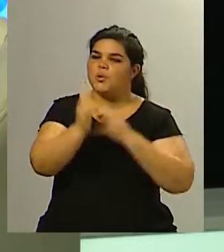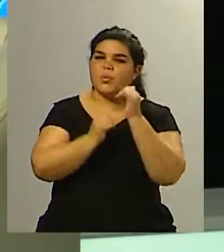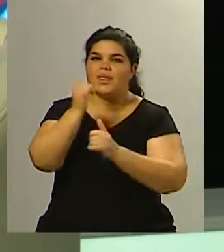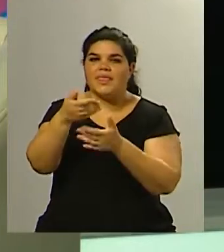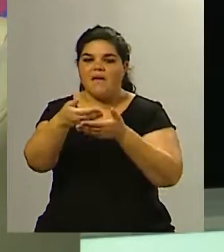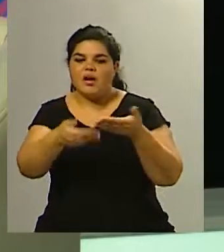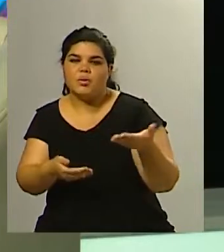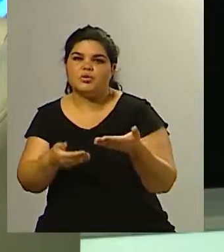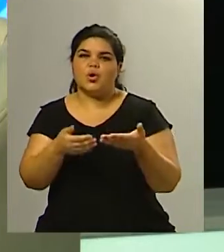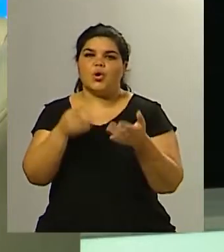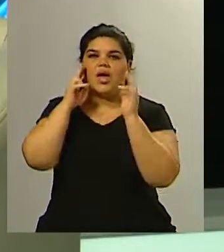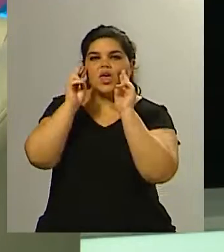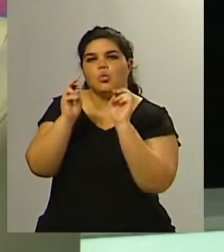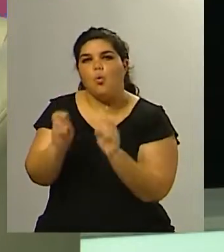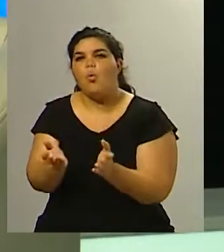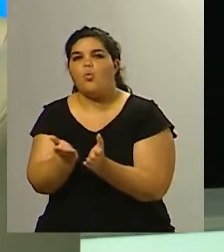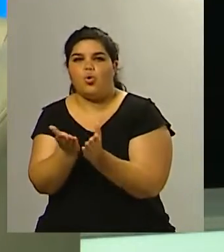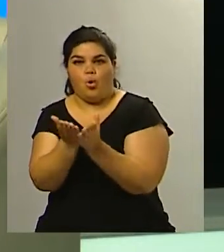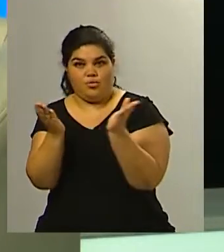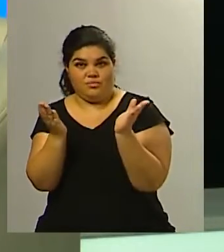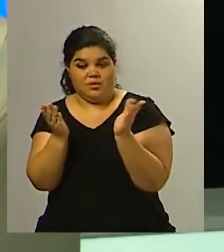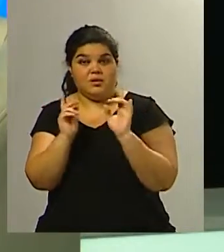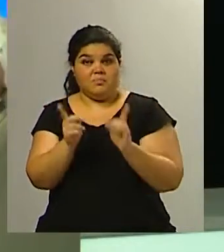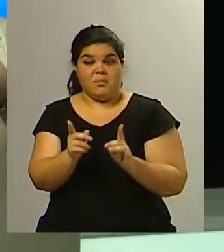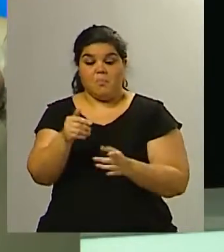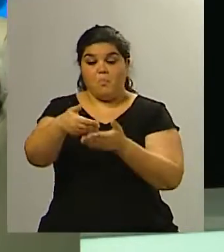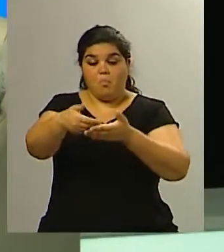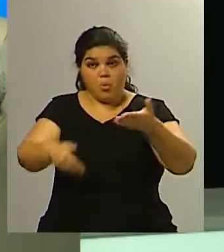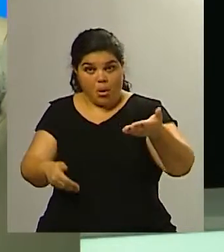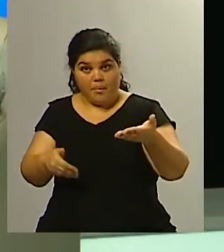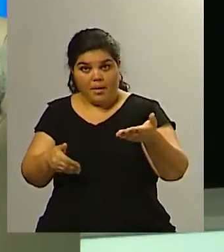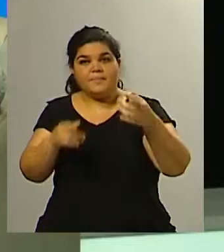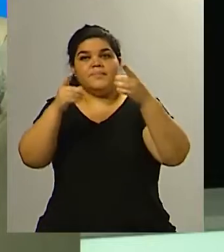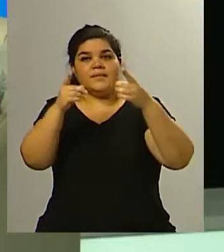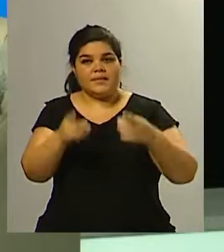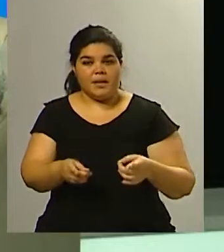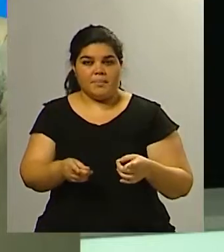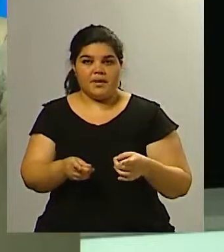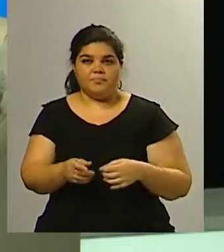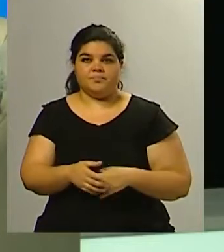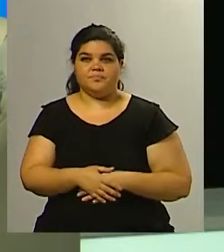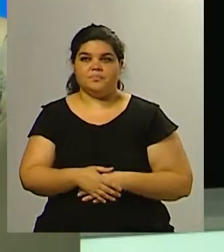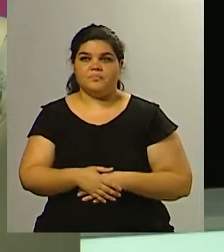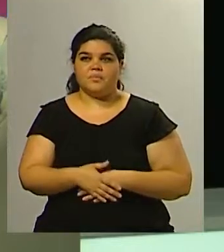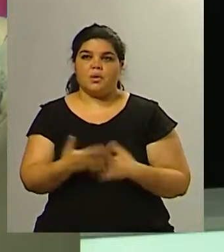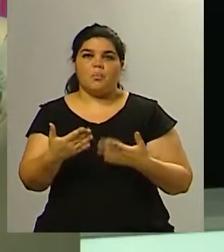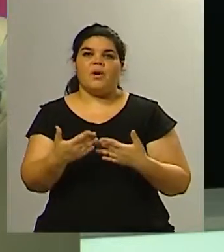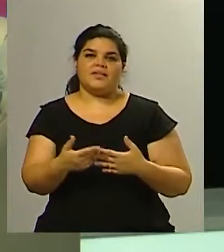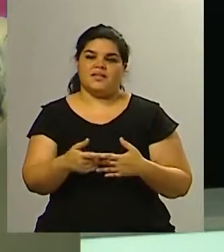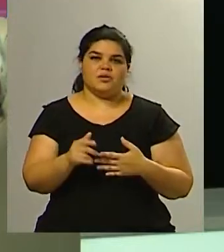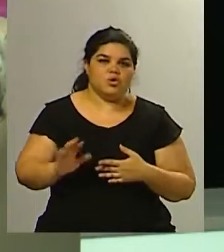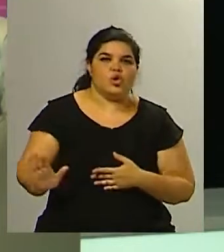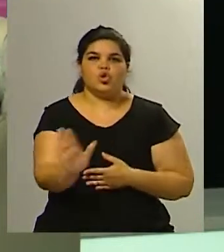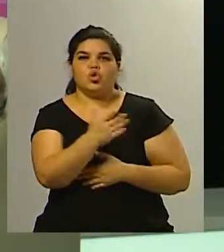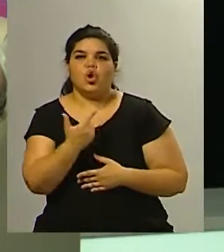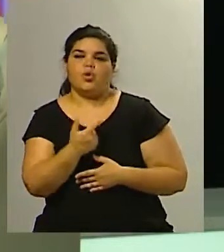de evaluación, porque además de la prueba concreta, que puede ser con un corte censal a todos los estudiantes